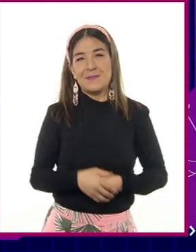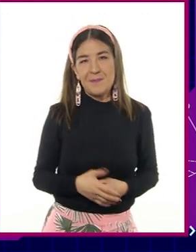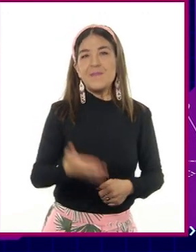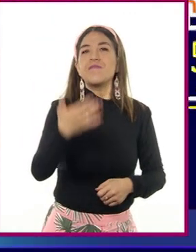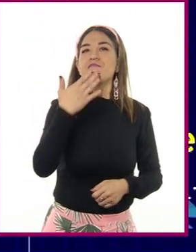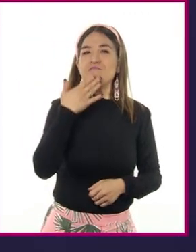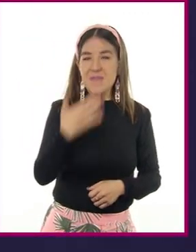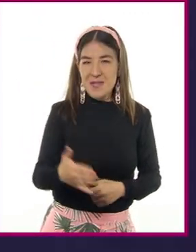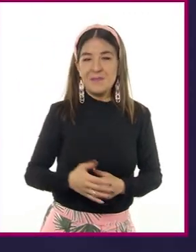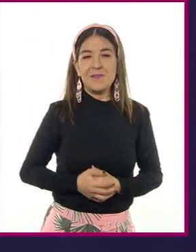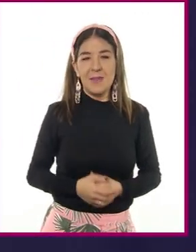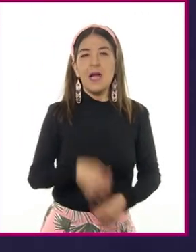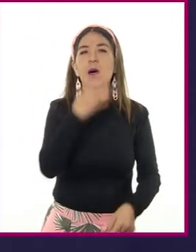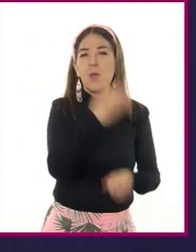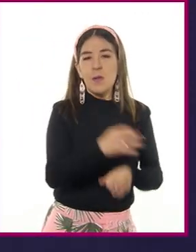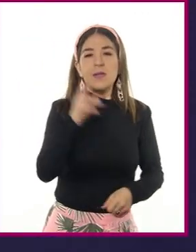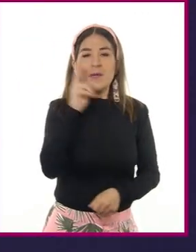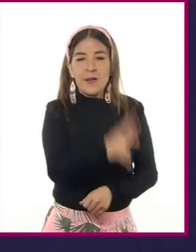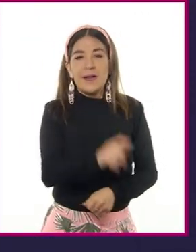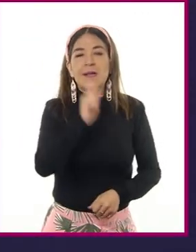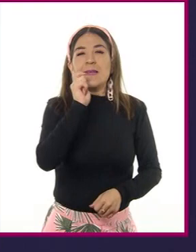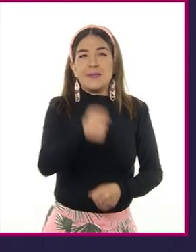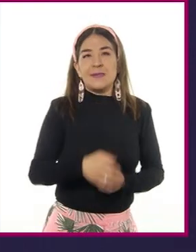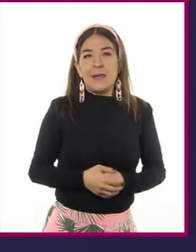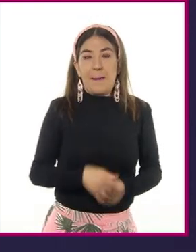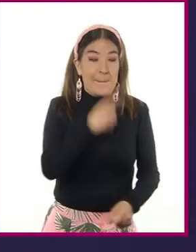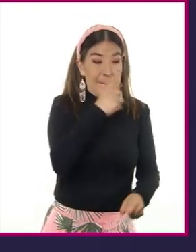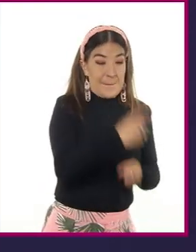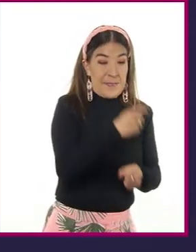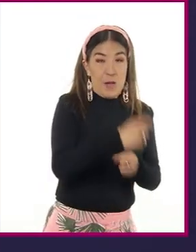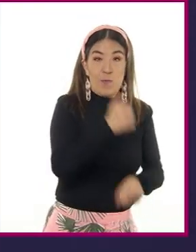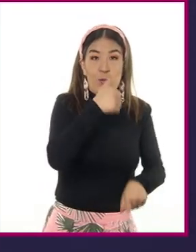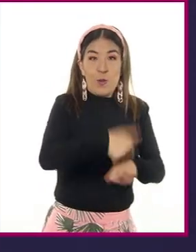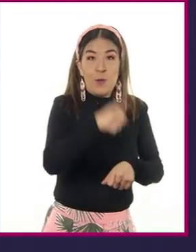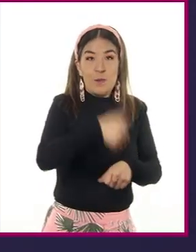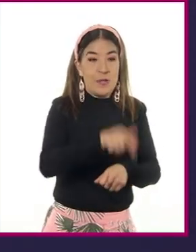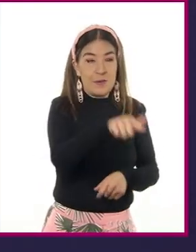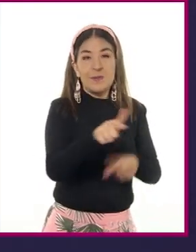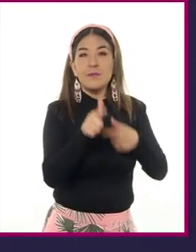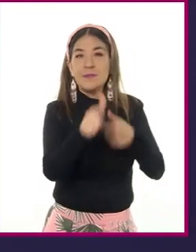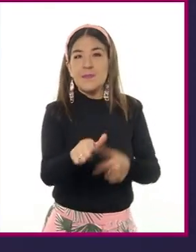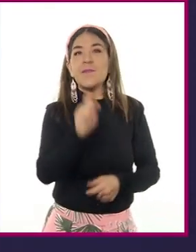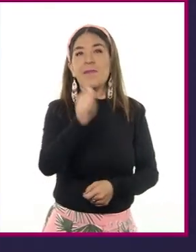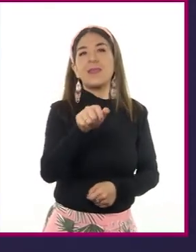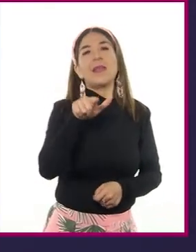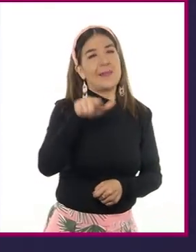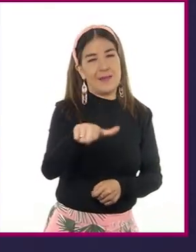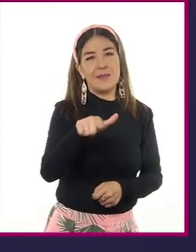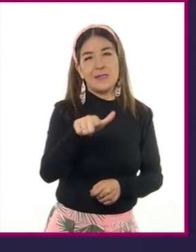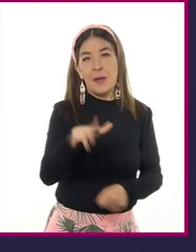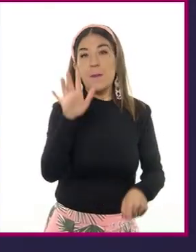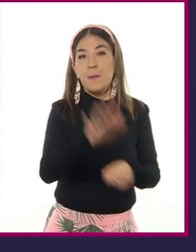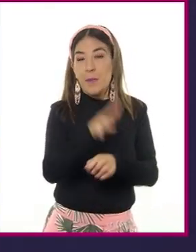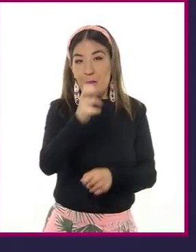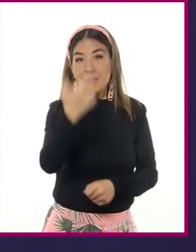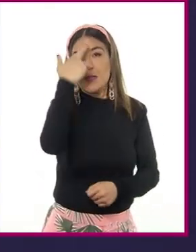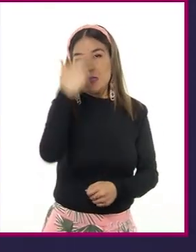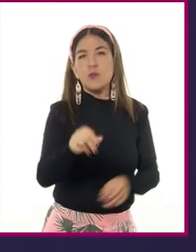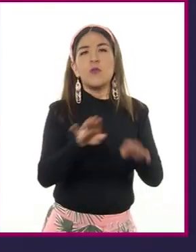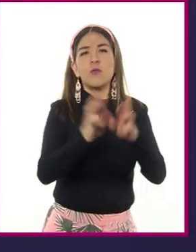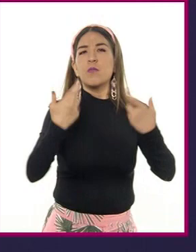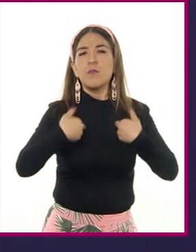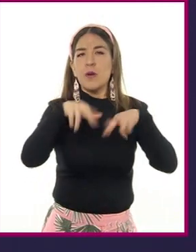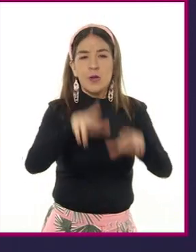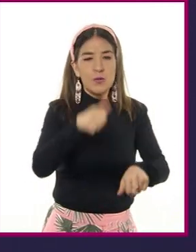¡Excelente, maestra! Podemos afirmar entonces que el primer término de la sucesión es 17. Por lo tanto, al